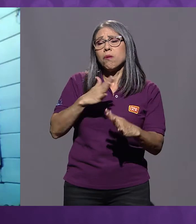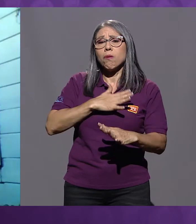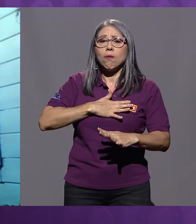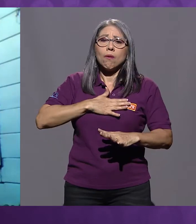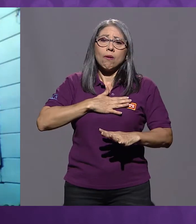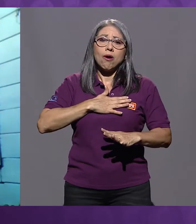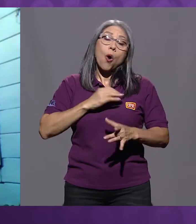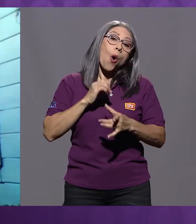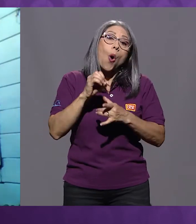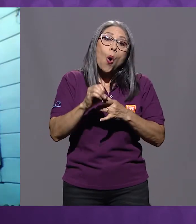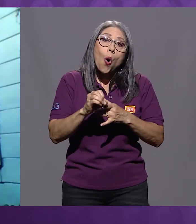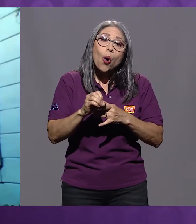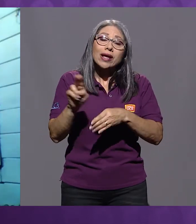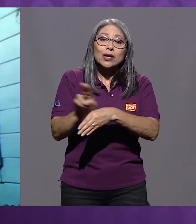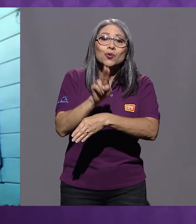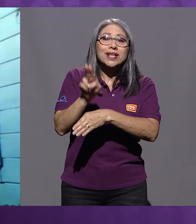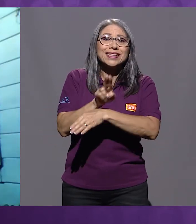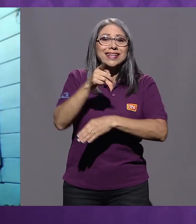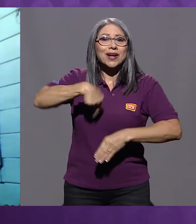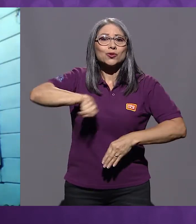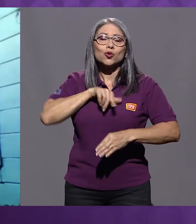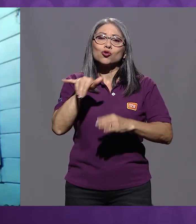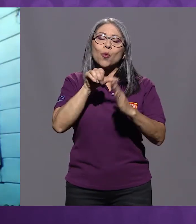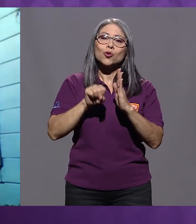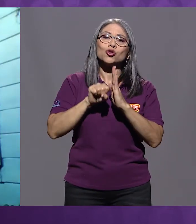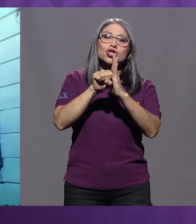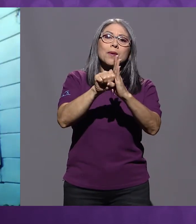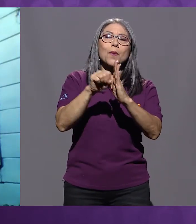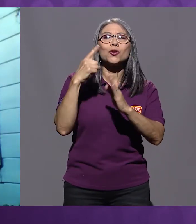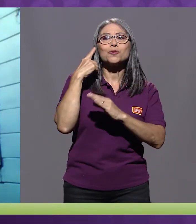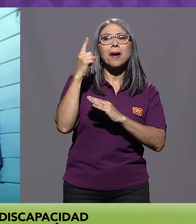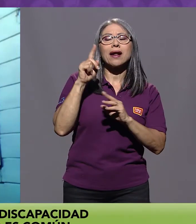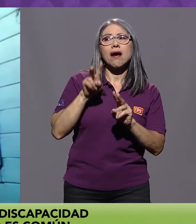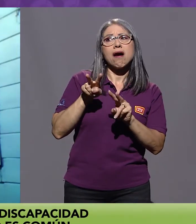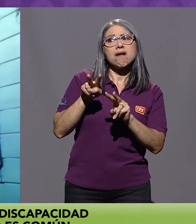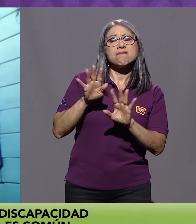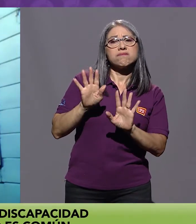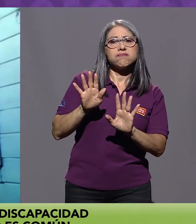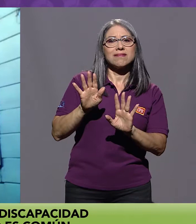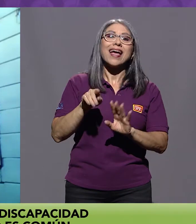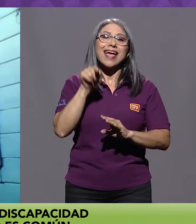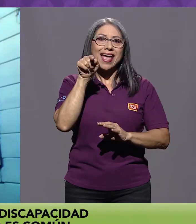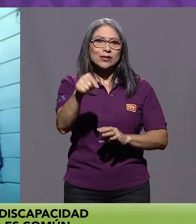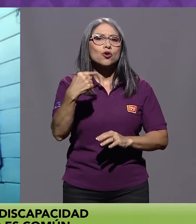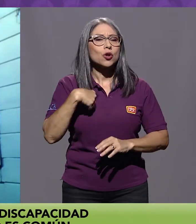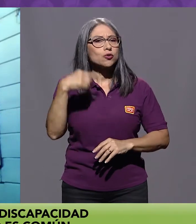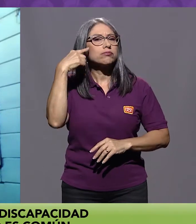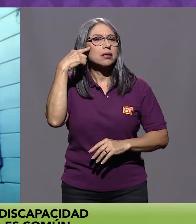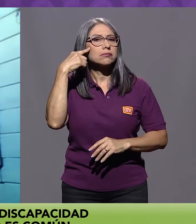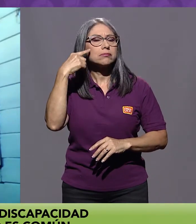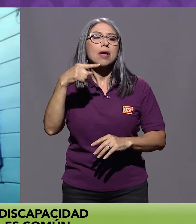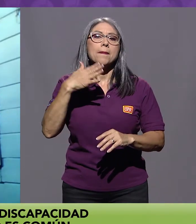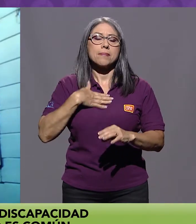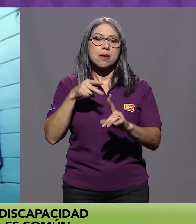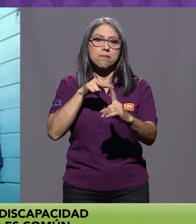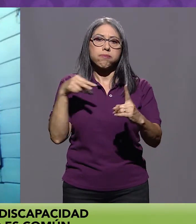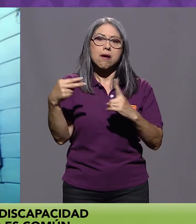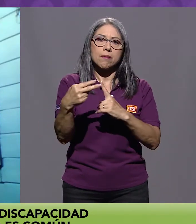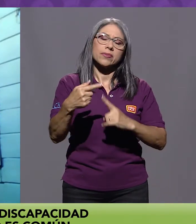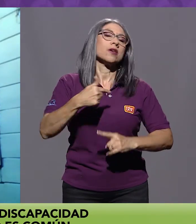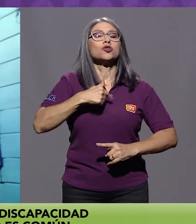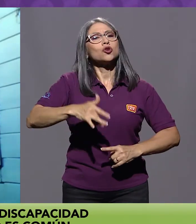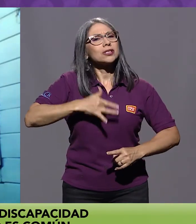símbolos simplemente como para menospreciar. Así ha sido como mi perspectiva y así es como yo lo he sentido